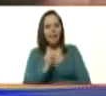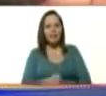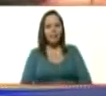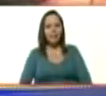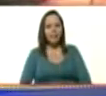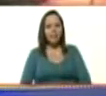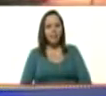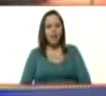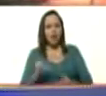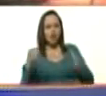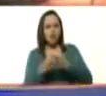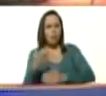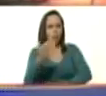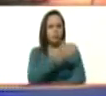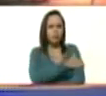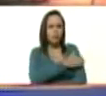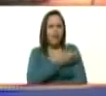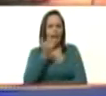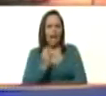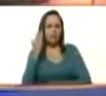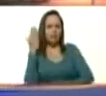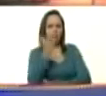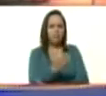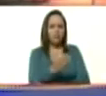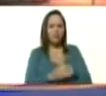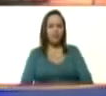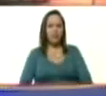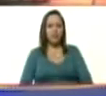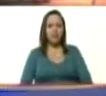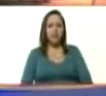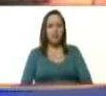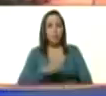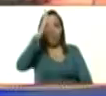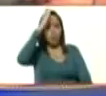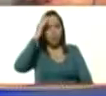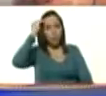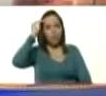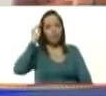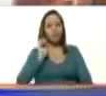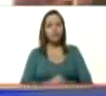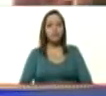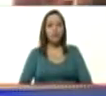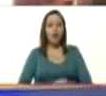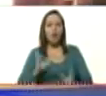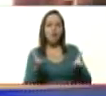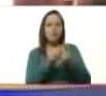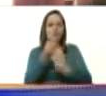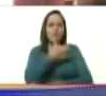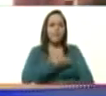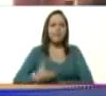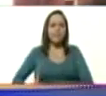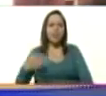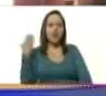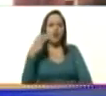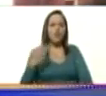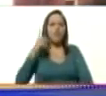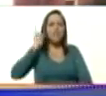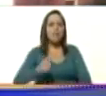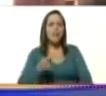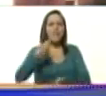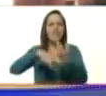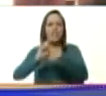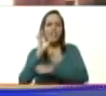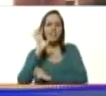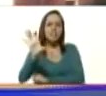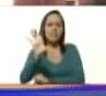derecha, ordenada por Donald Trump e Iván Duque. Y por el vendepatria Juan Guaidó contra